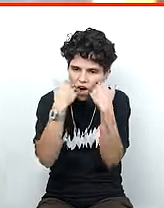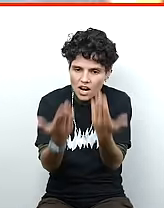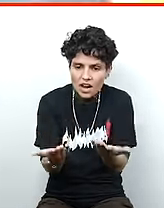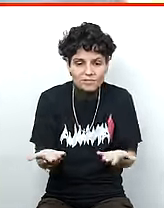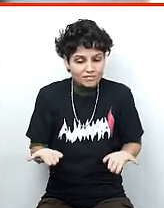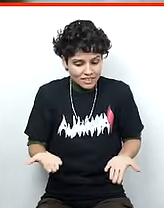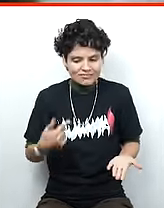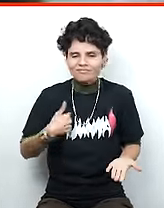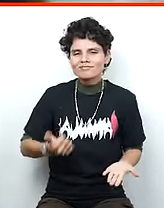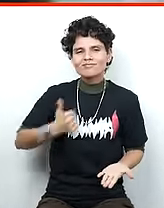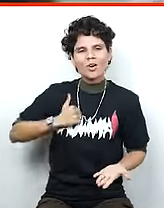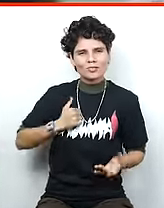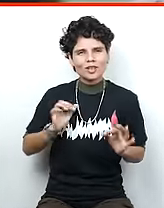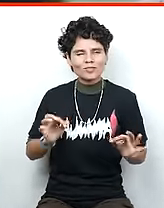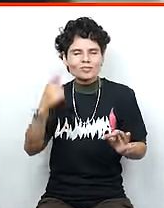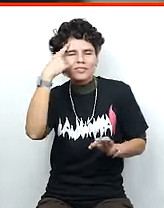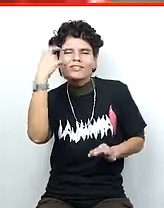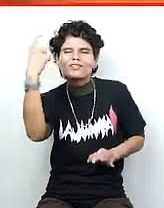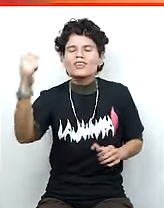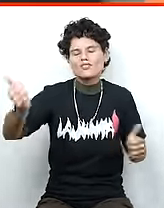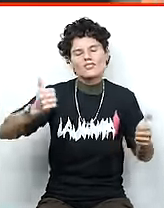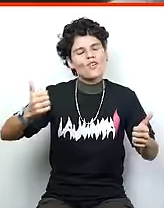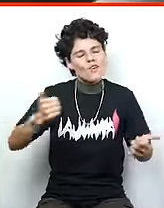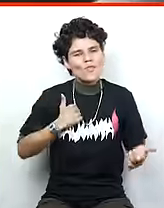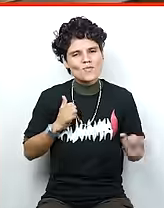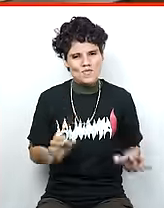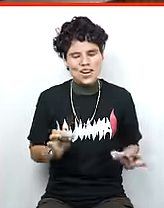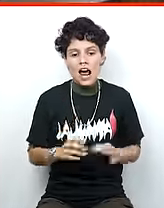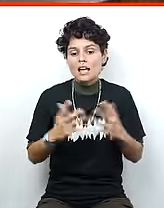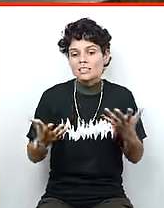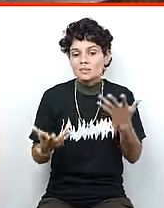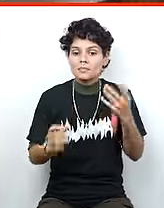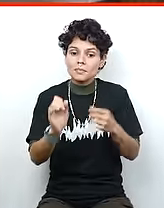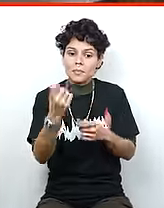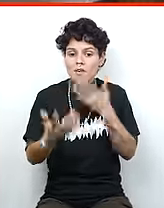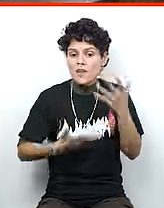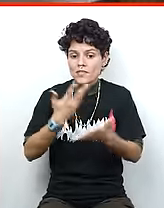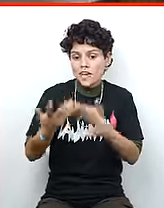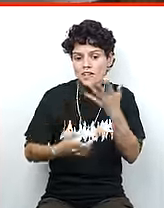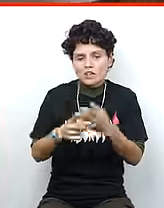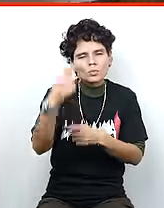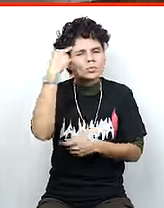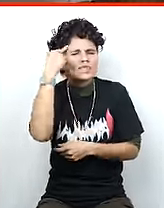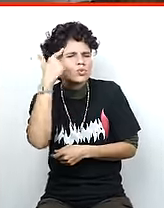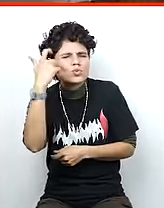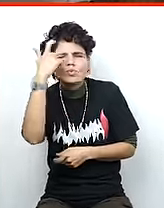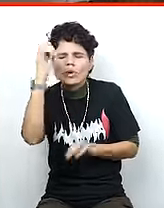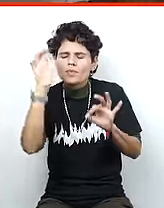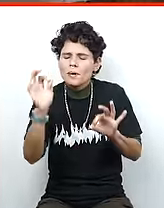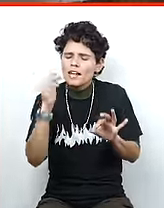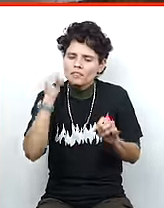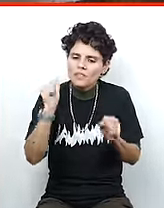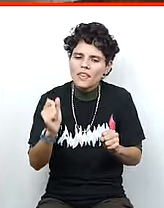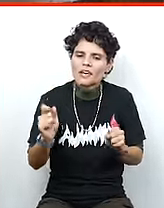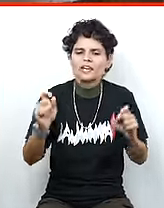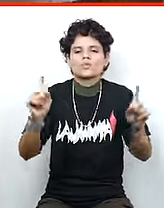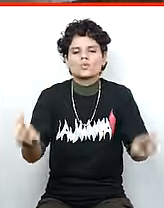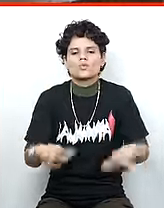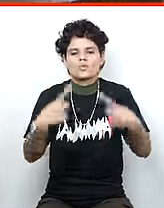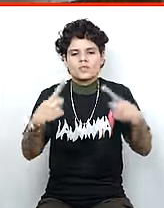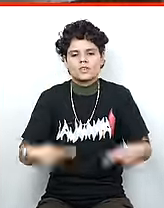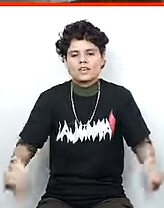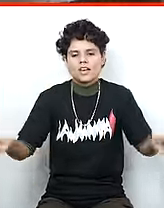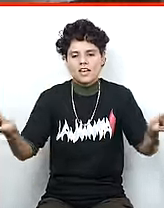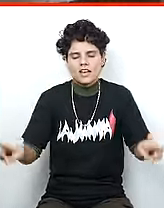Bueno, y se me acaba de cumplir el deseo, hermano. Compadre. Muchas gracias. Así es que le cantamos primero, ¿no? Para que pensís los deseos bien, porque se te van a cumplir. Ya.